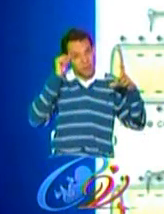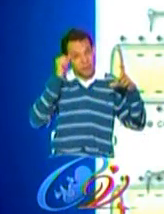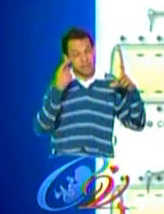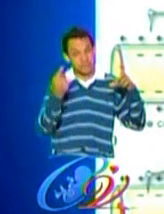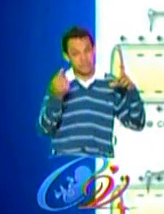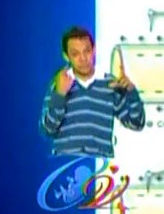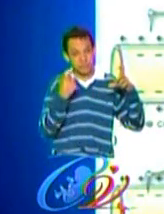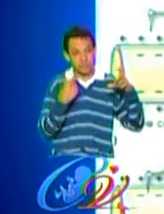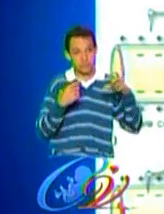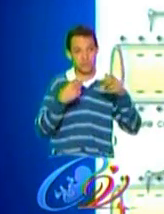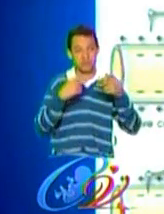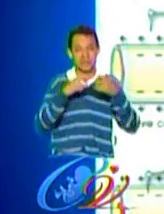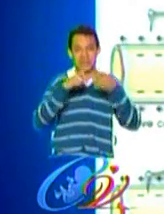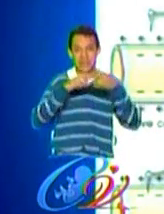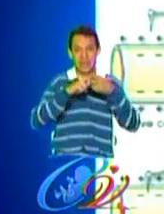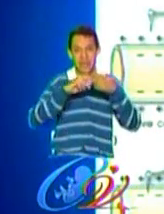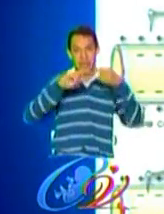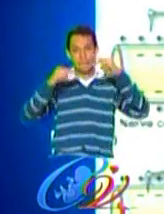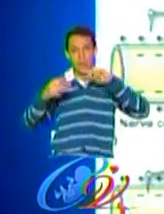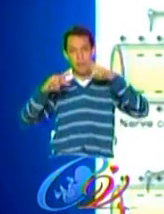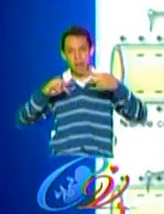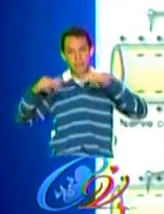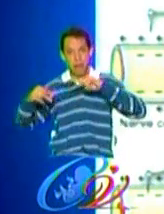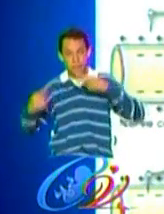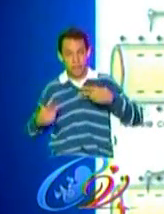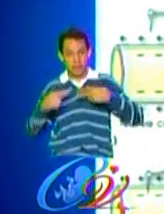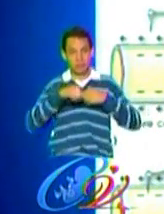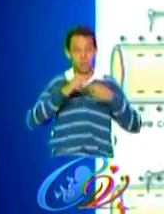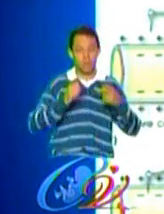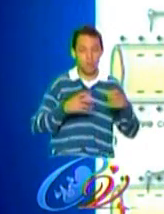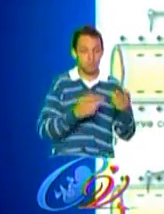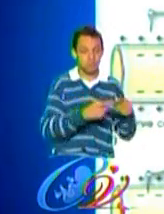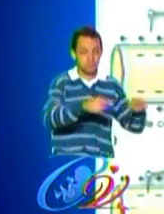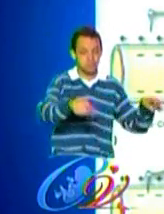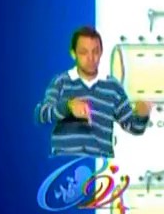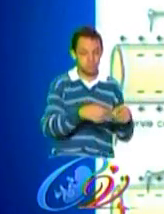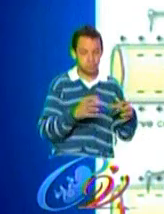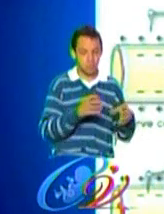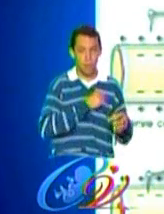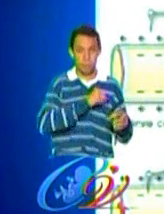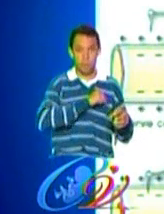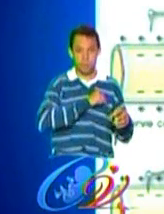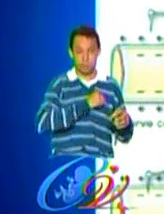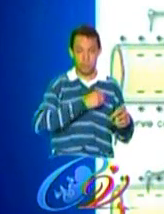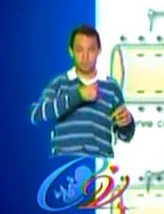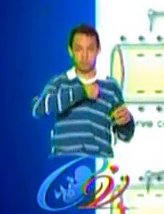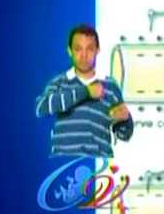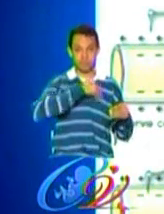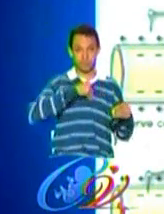cambios de energía inventaron el electroencefalograma, el electrocardiograma, la